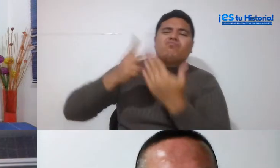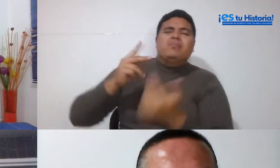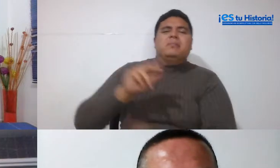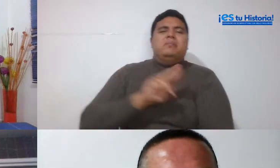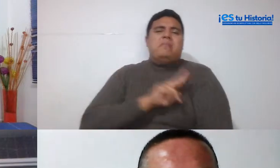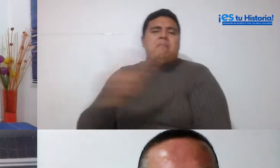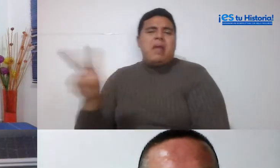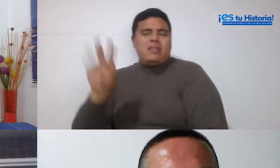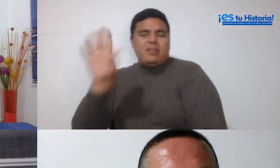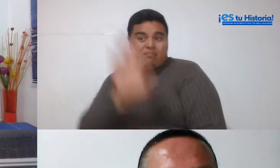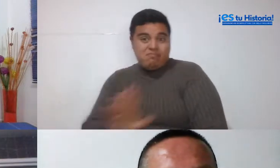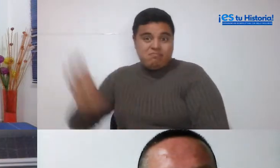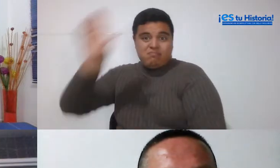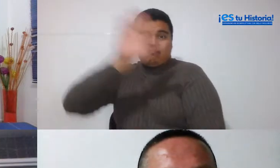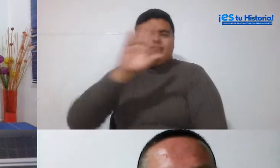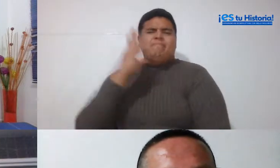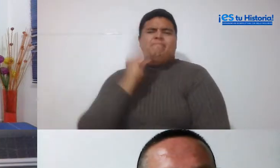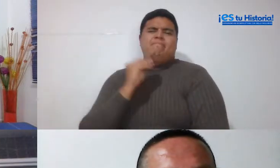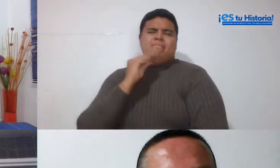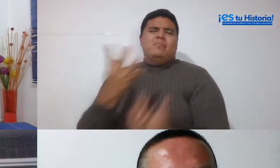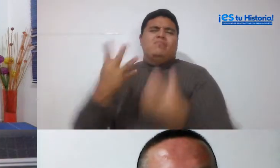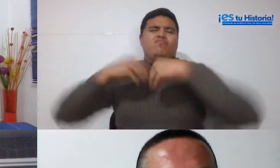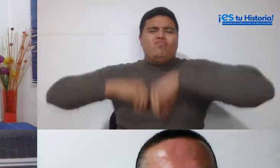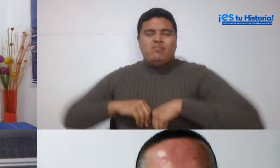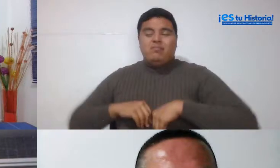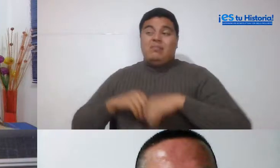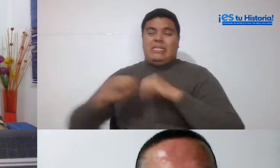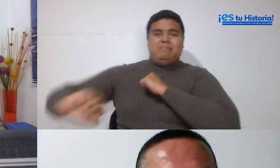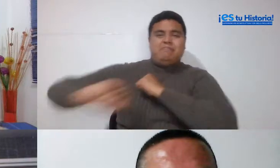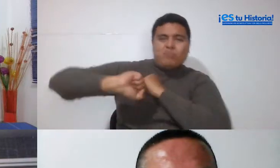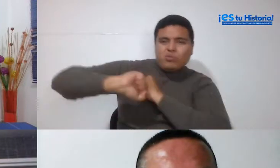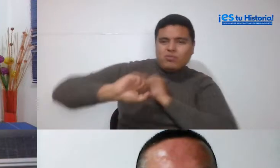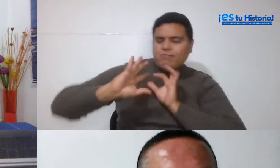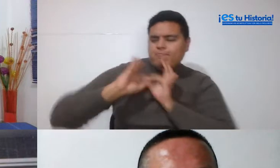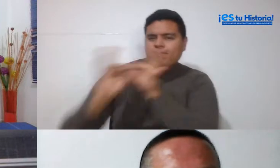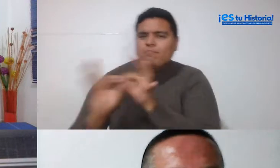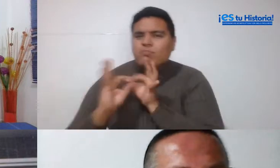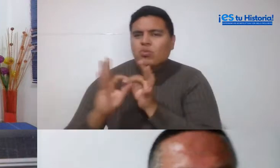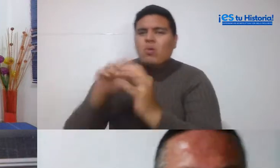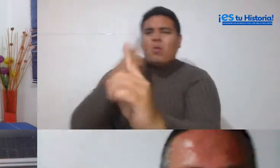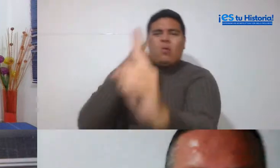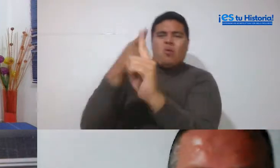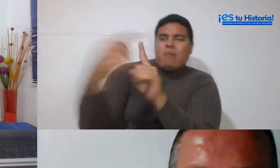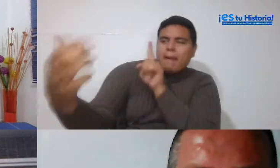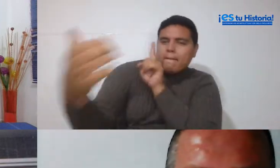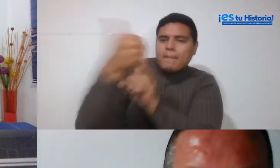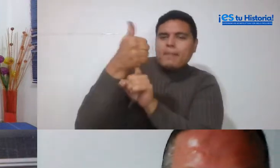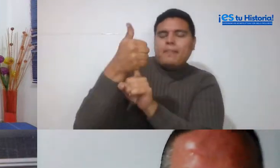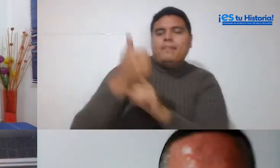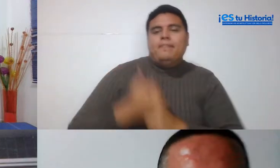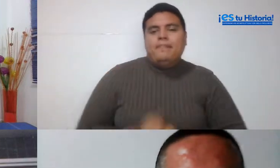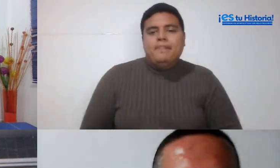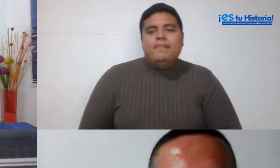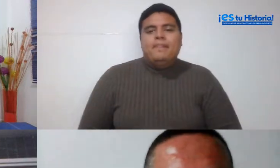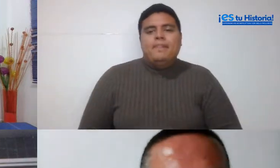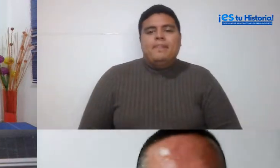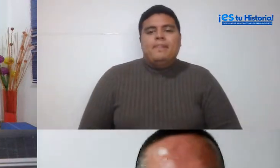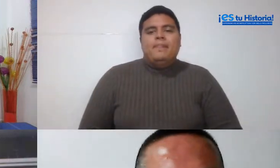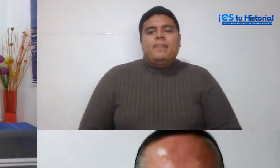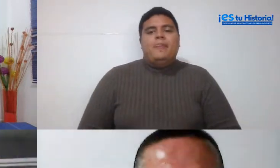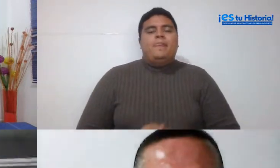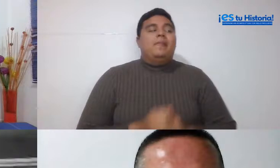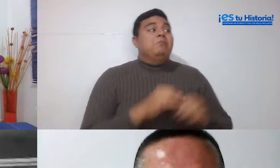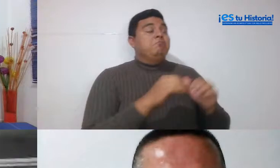que nos apoyemos también para lograr nuestro objetivo principal. Pues yo creo que hay que aprovechar la oportunidad y agradecerle